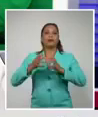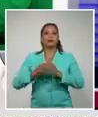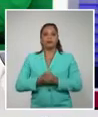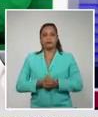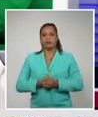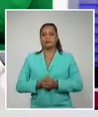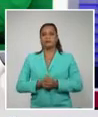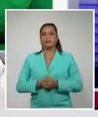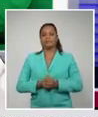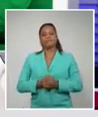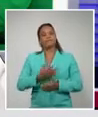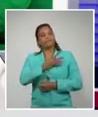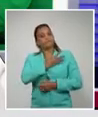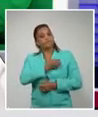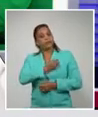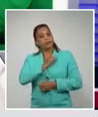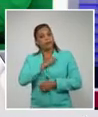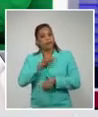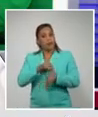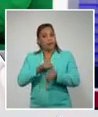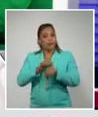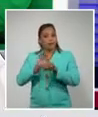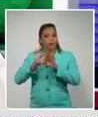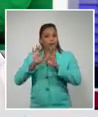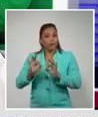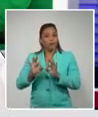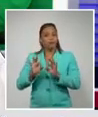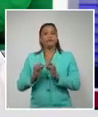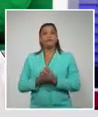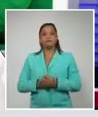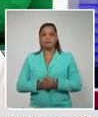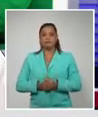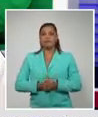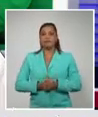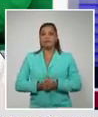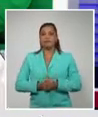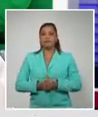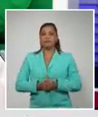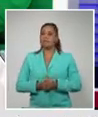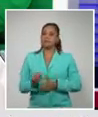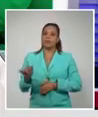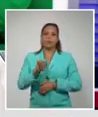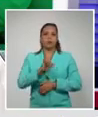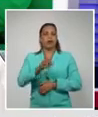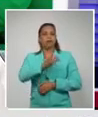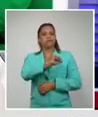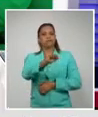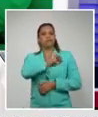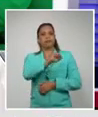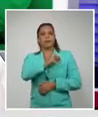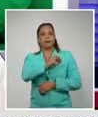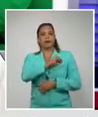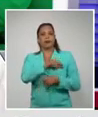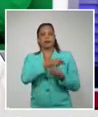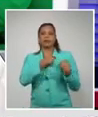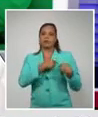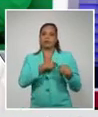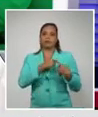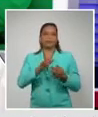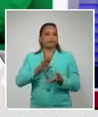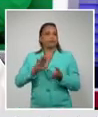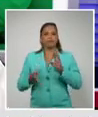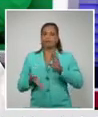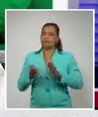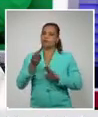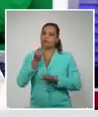Y lamentablemente en un momento determinado, pues también hace una parada cardíaca, de la cual no fue posible